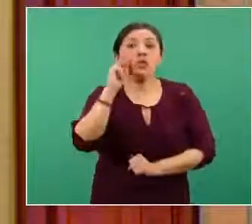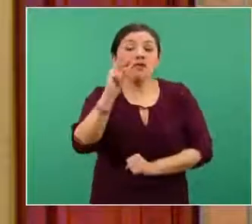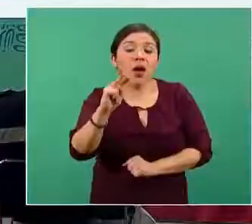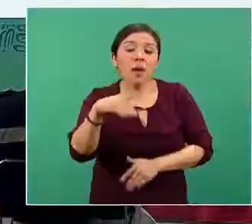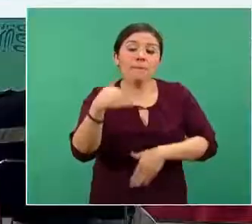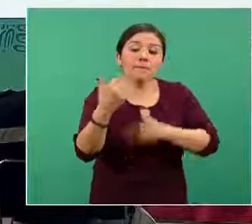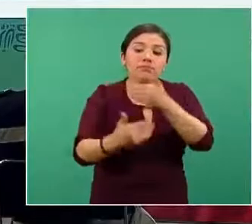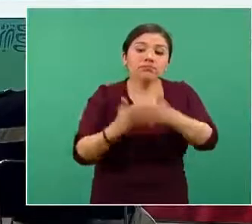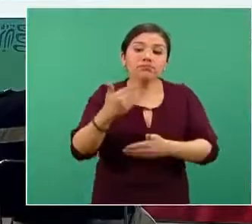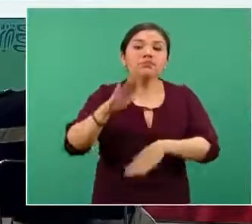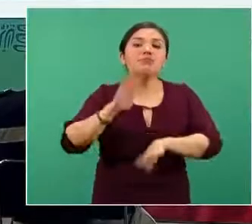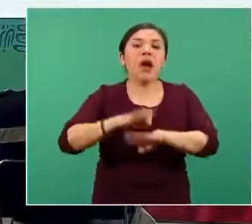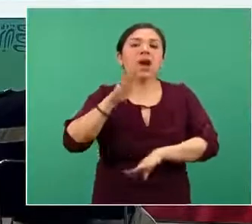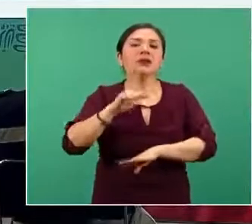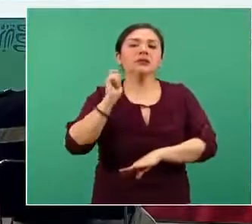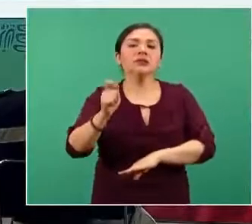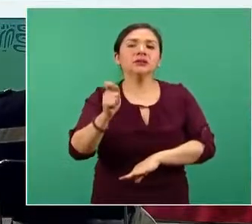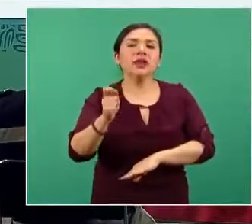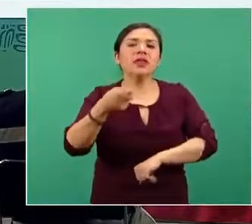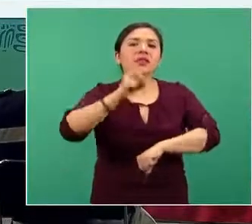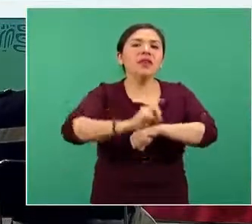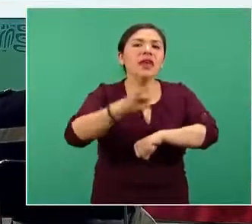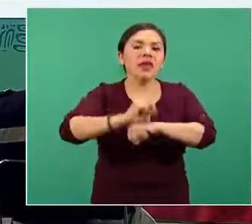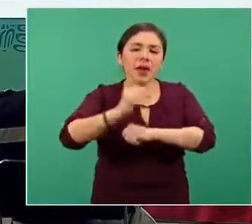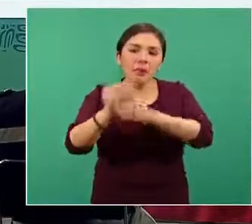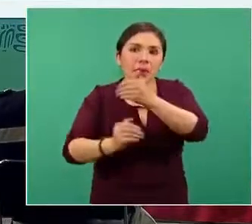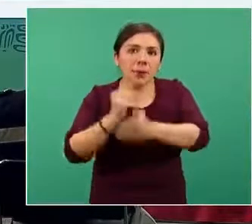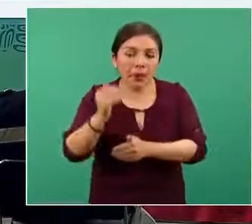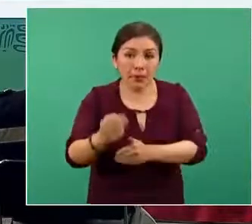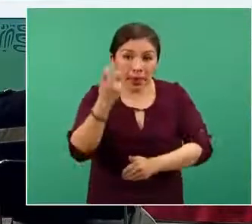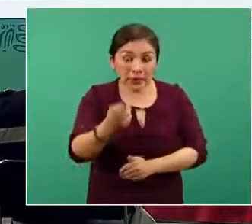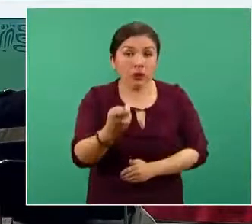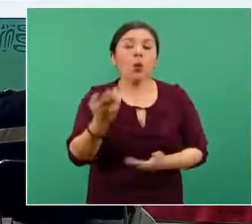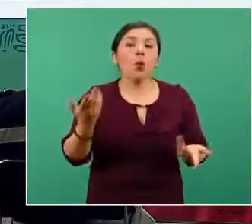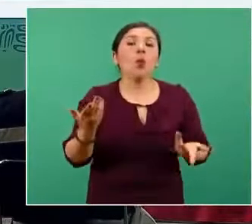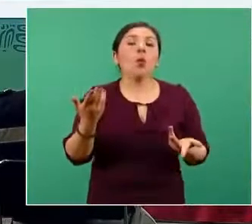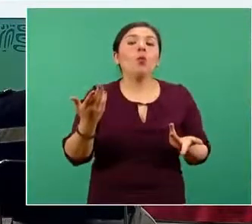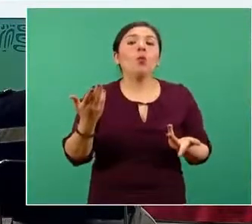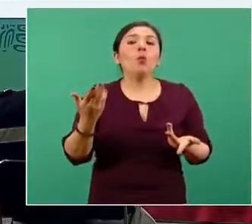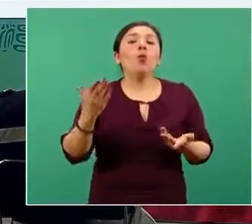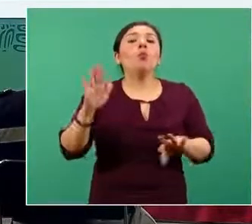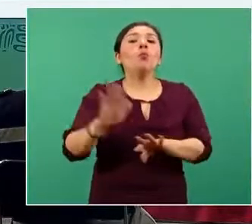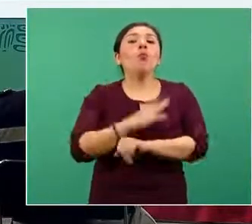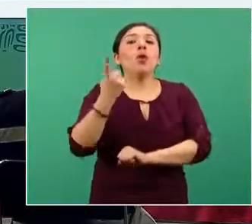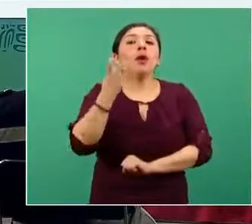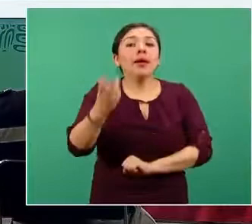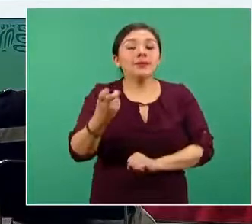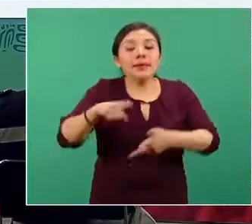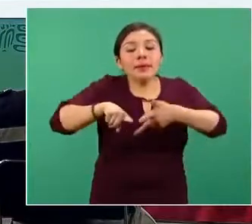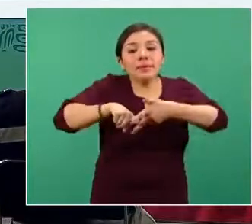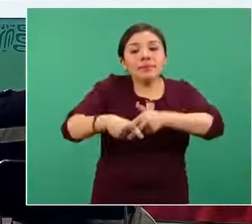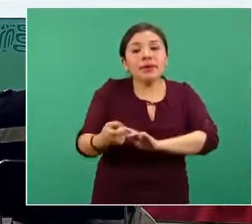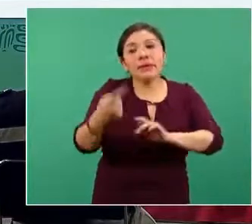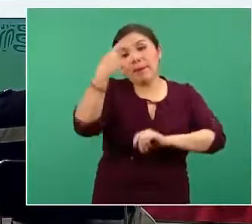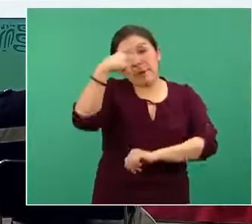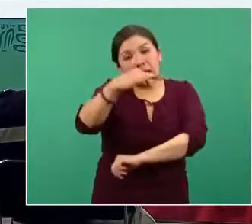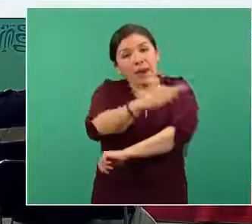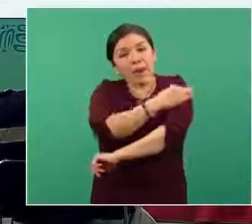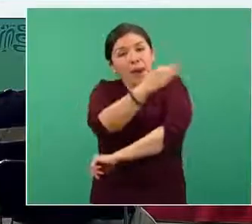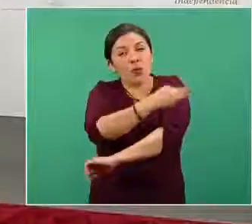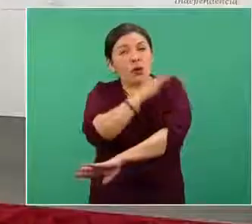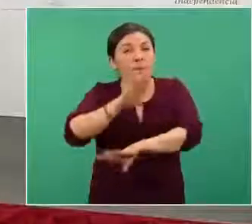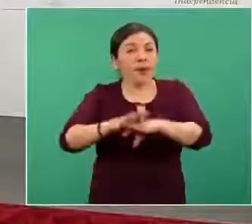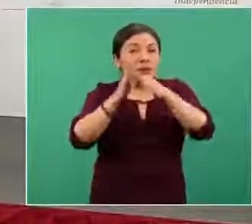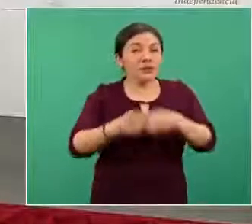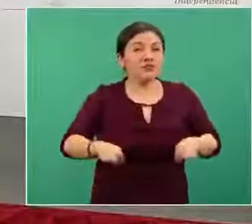en en los siguientes próximos días, dado que justo inician ya la aplicación